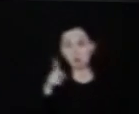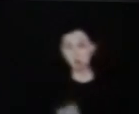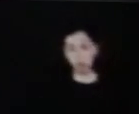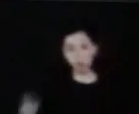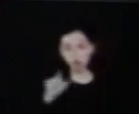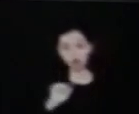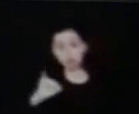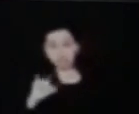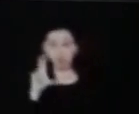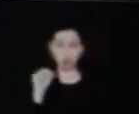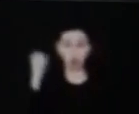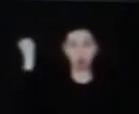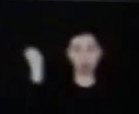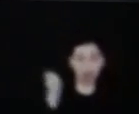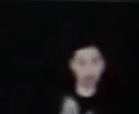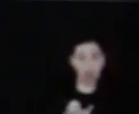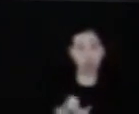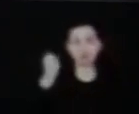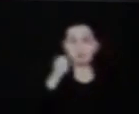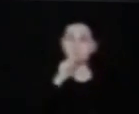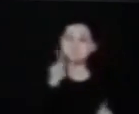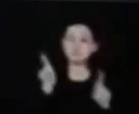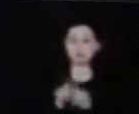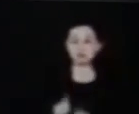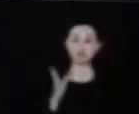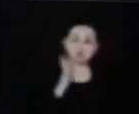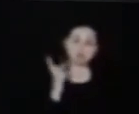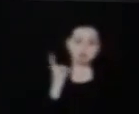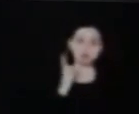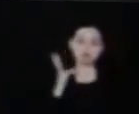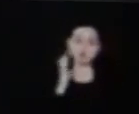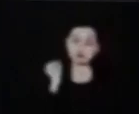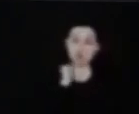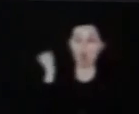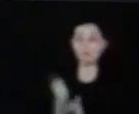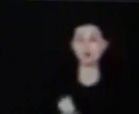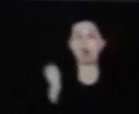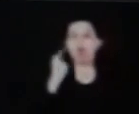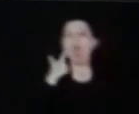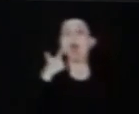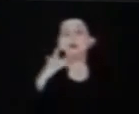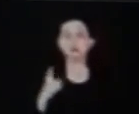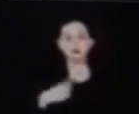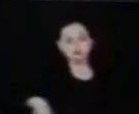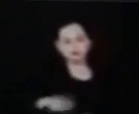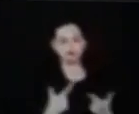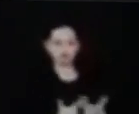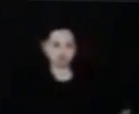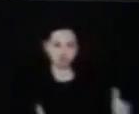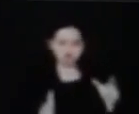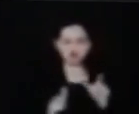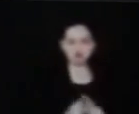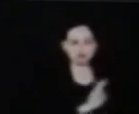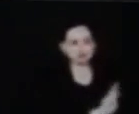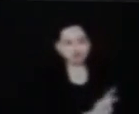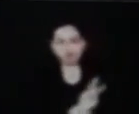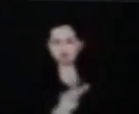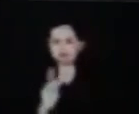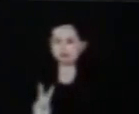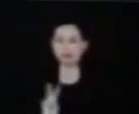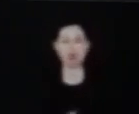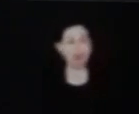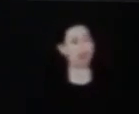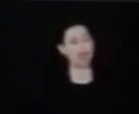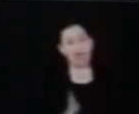pueblo y el poder legislativo, para enfrentar el grave problema